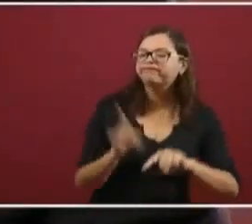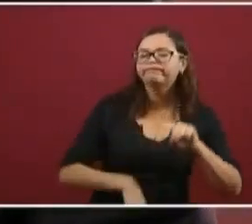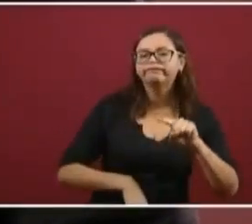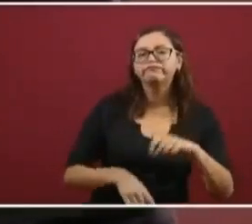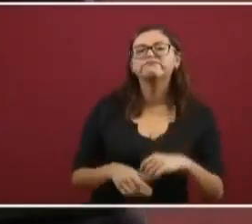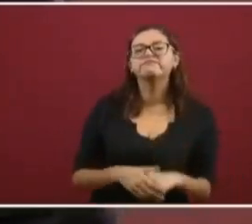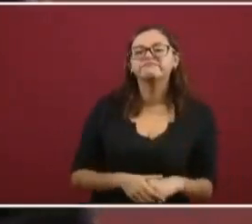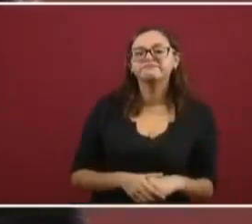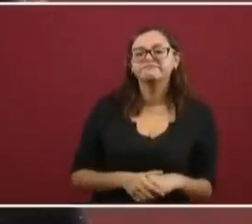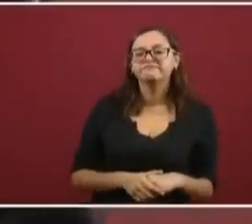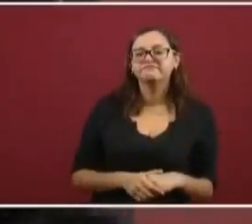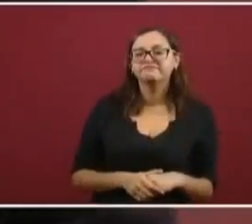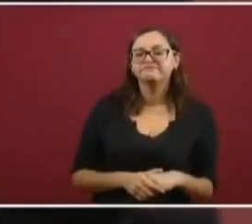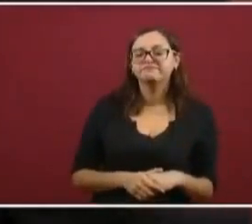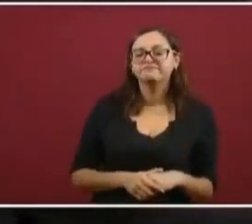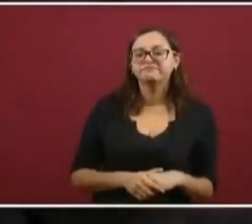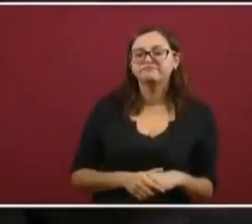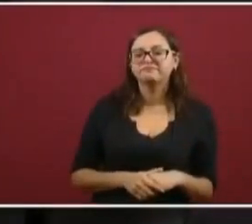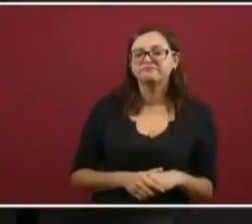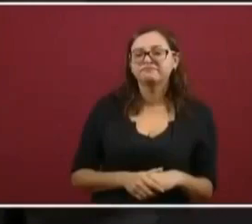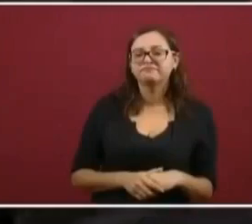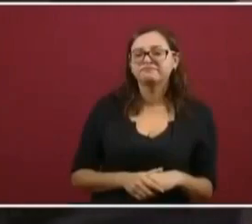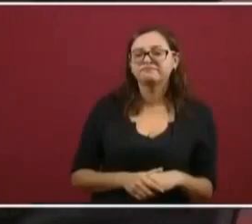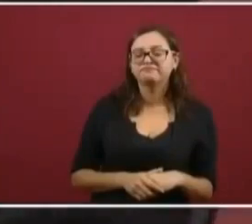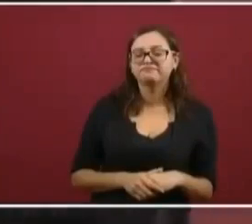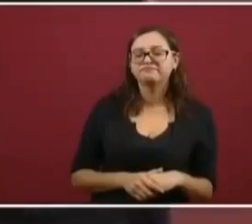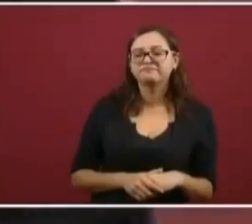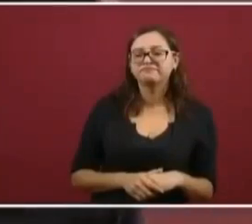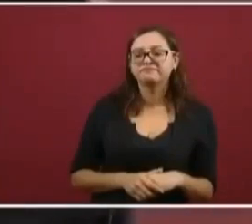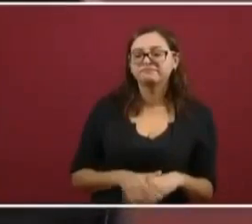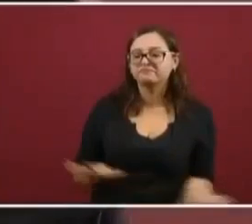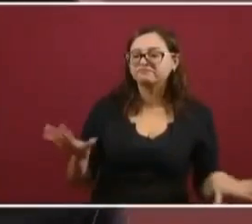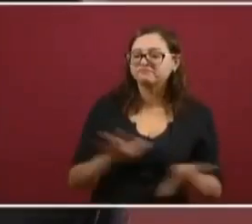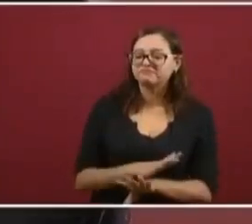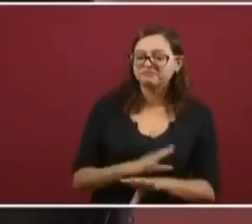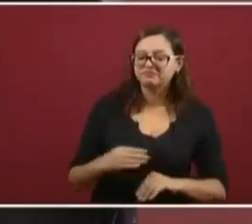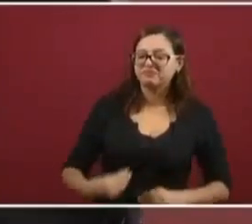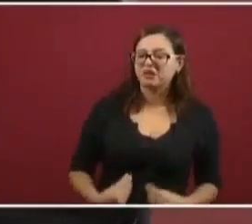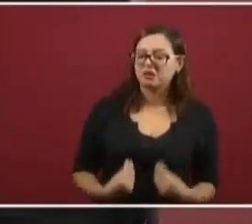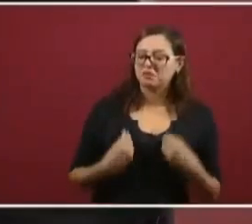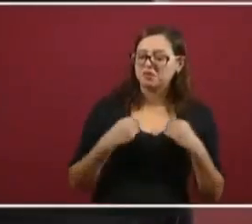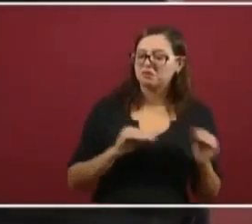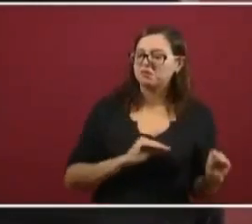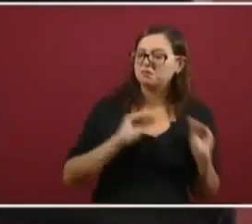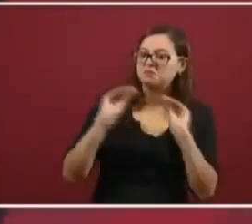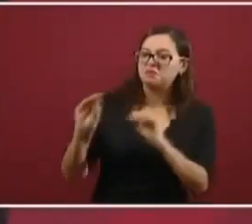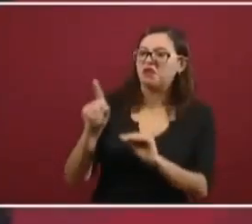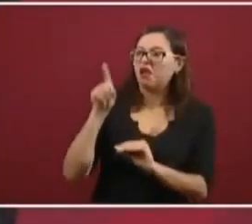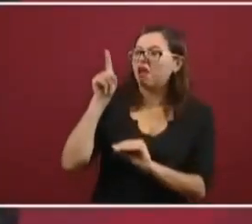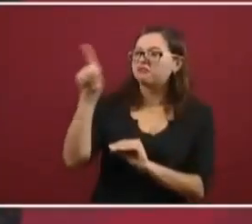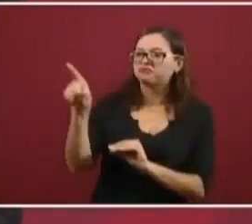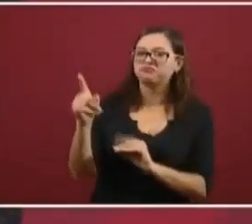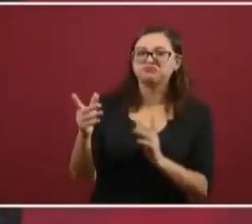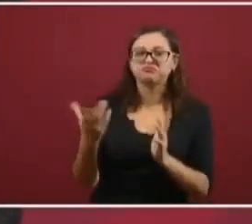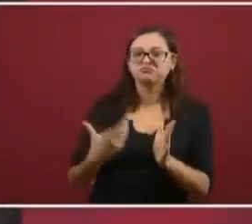prestaciones te vas a ir a vivir a un